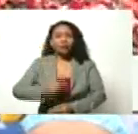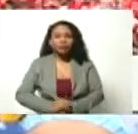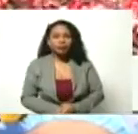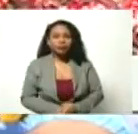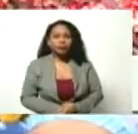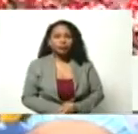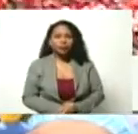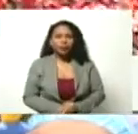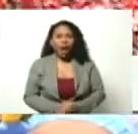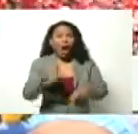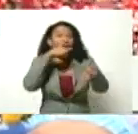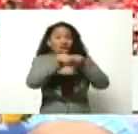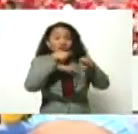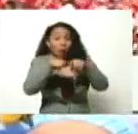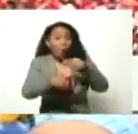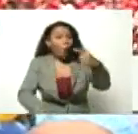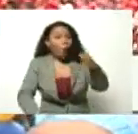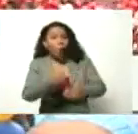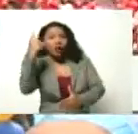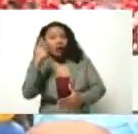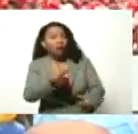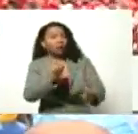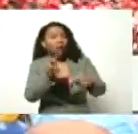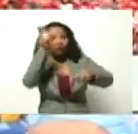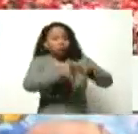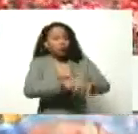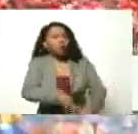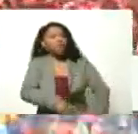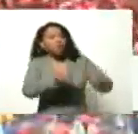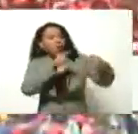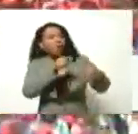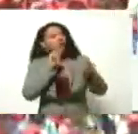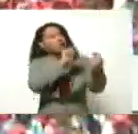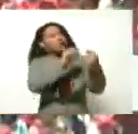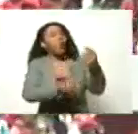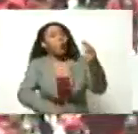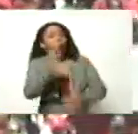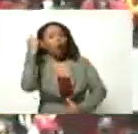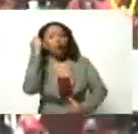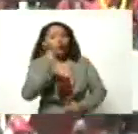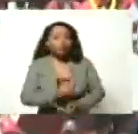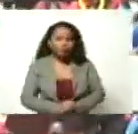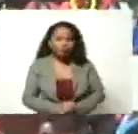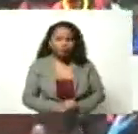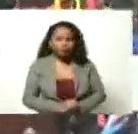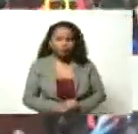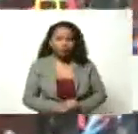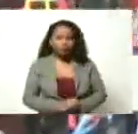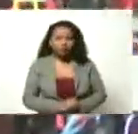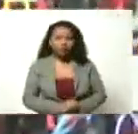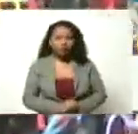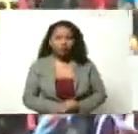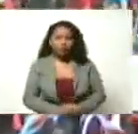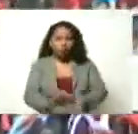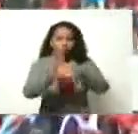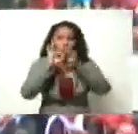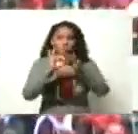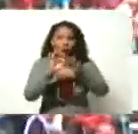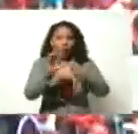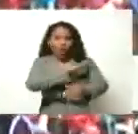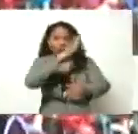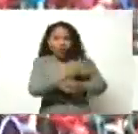a los chismosos hay que sentarlos y matar la culebra por la cabeza de una vez unidad